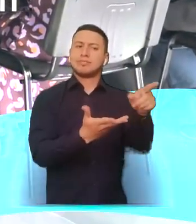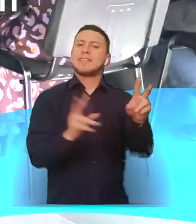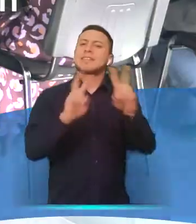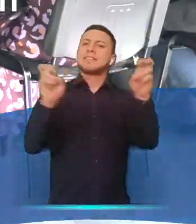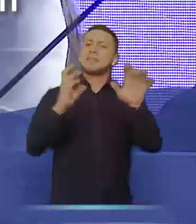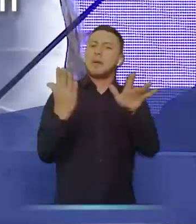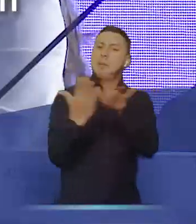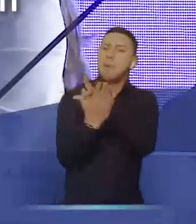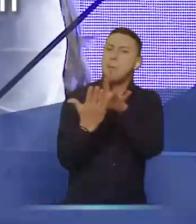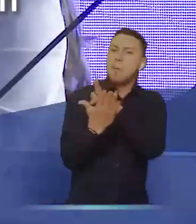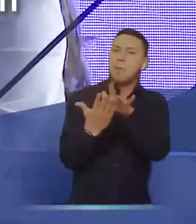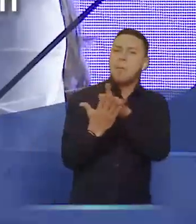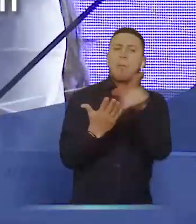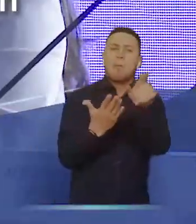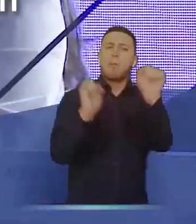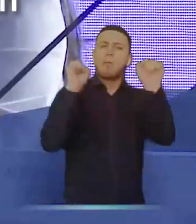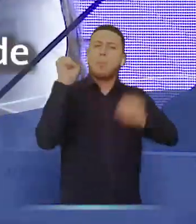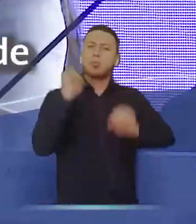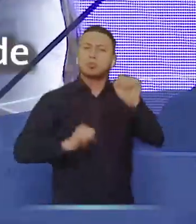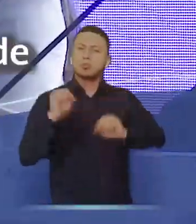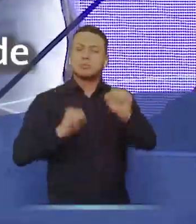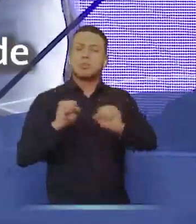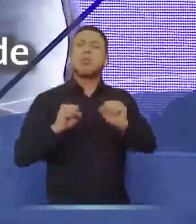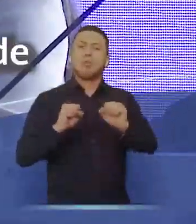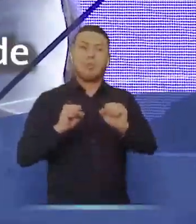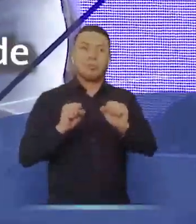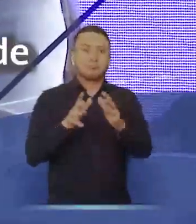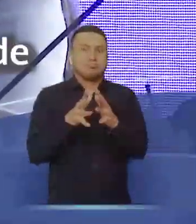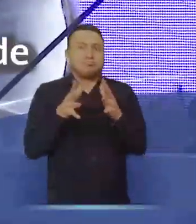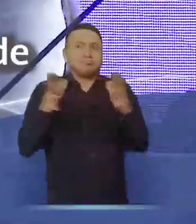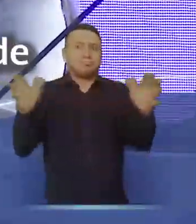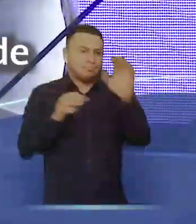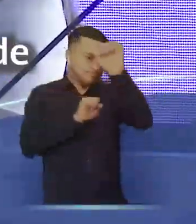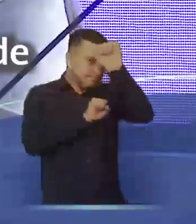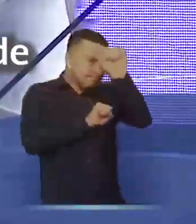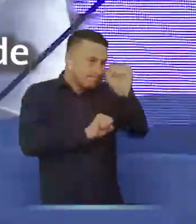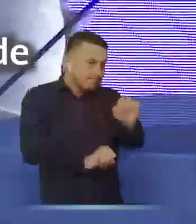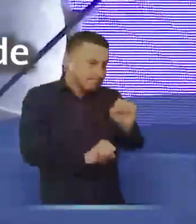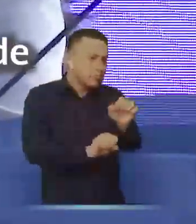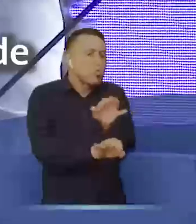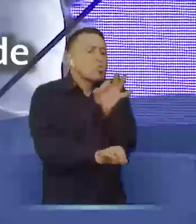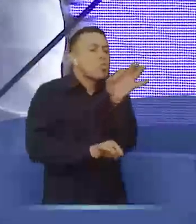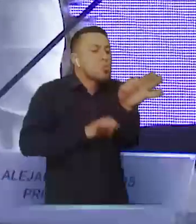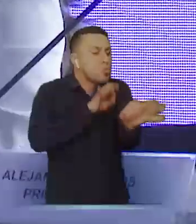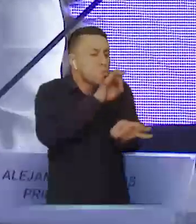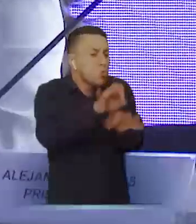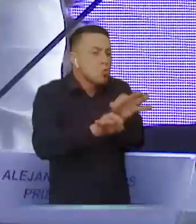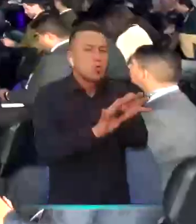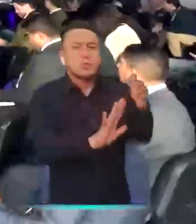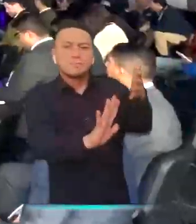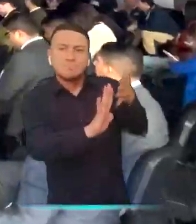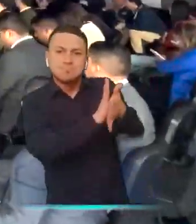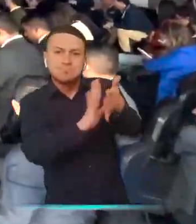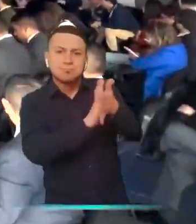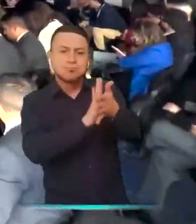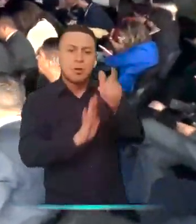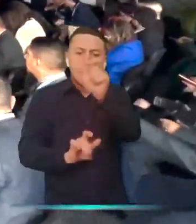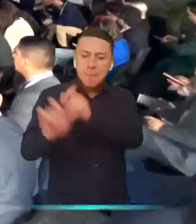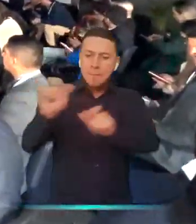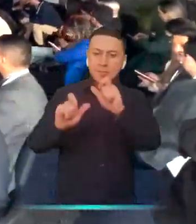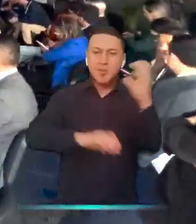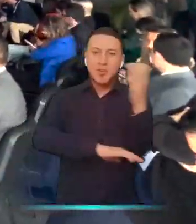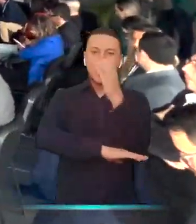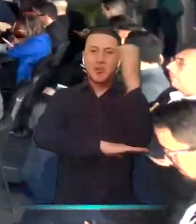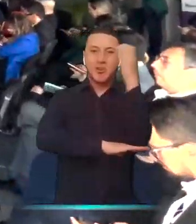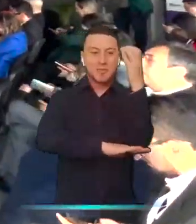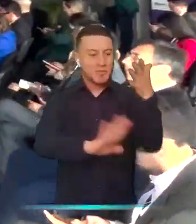país, en donde en materia cibernética va a tener una posibilidad muy grande de desarrollar capacidades y de cuidar nada